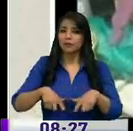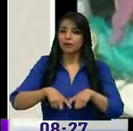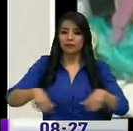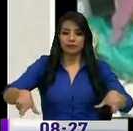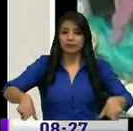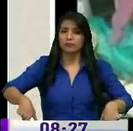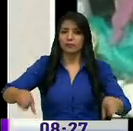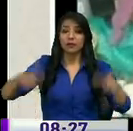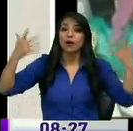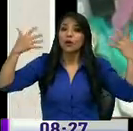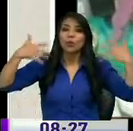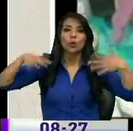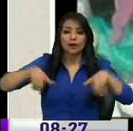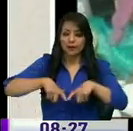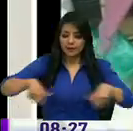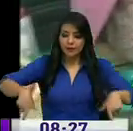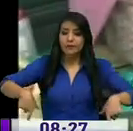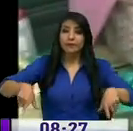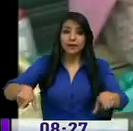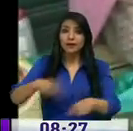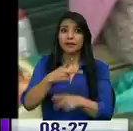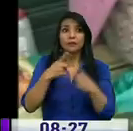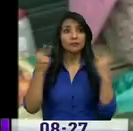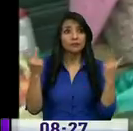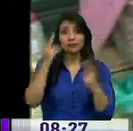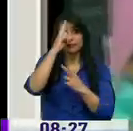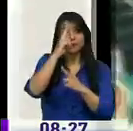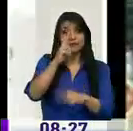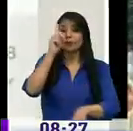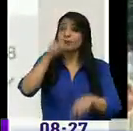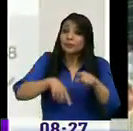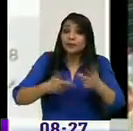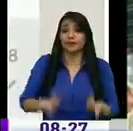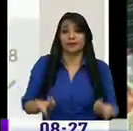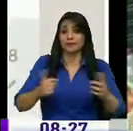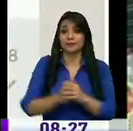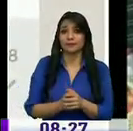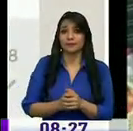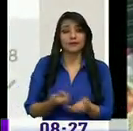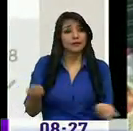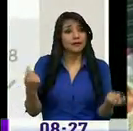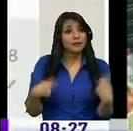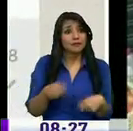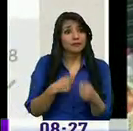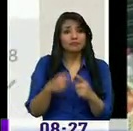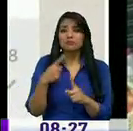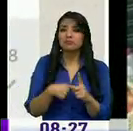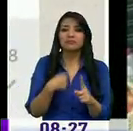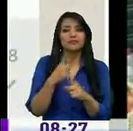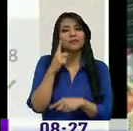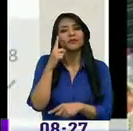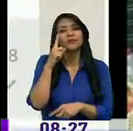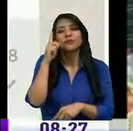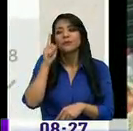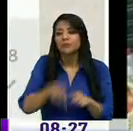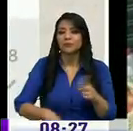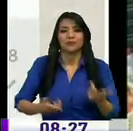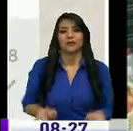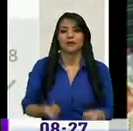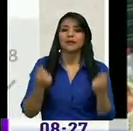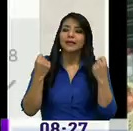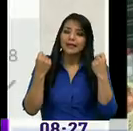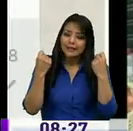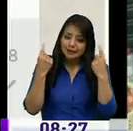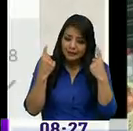cualquier personaje ponerse en, mire dónde se pone, en la acera y ponerse a vender y hacer mercado. Eso no podemos nosotros. Yo entiendo que